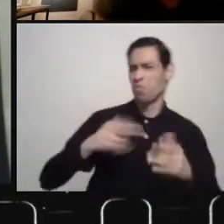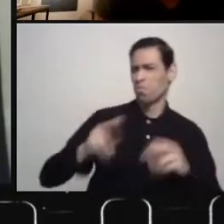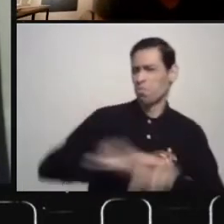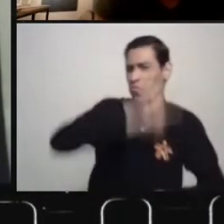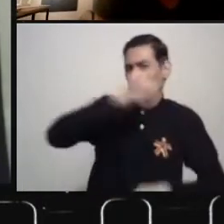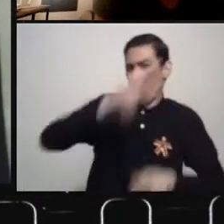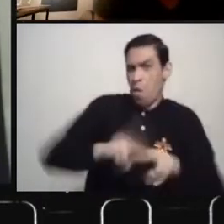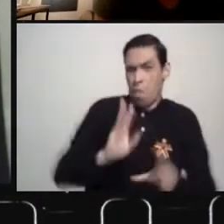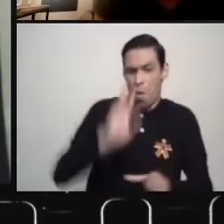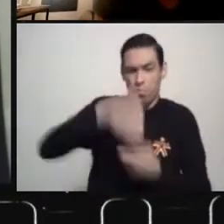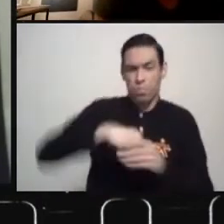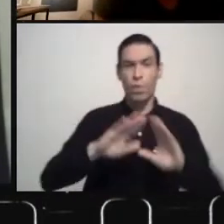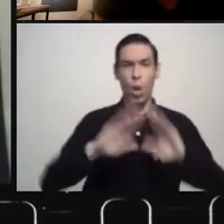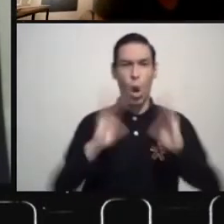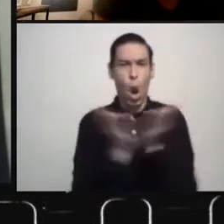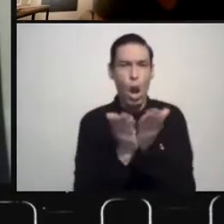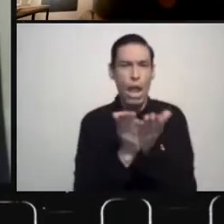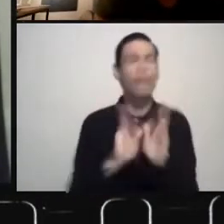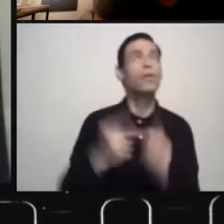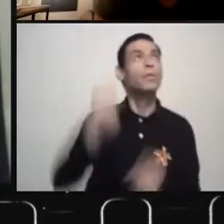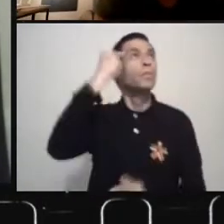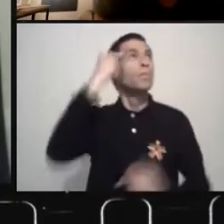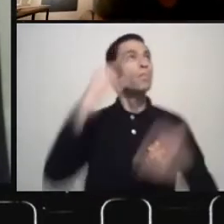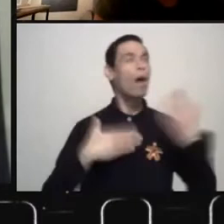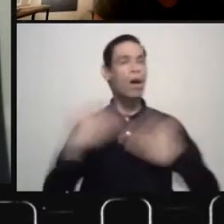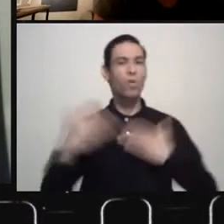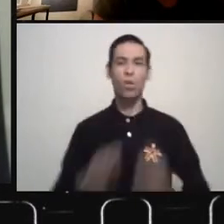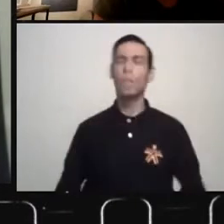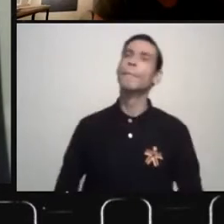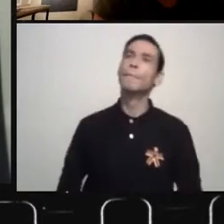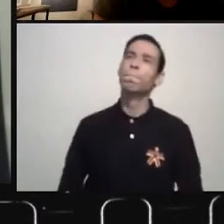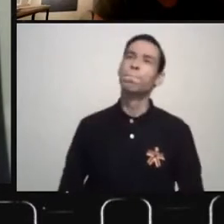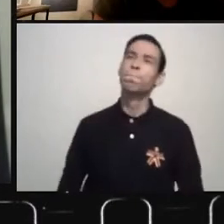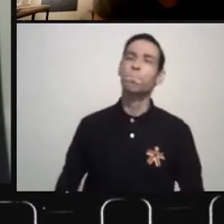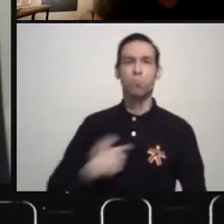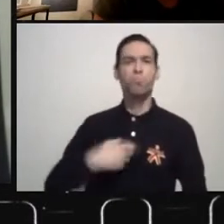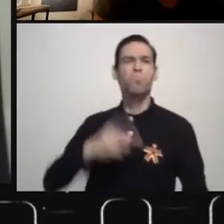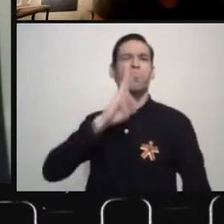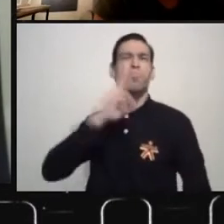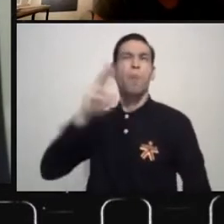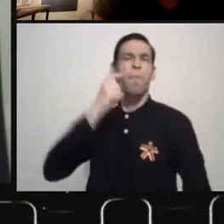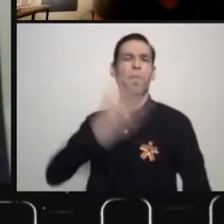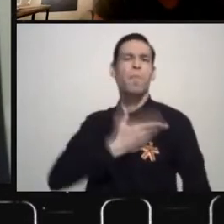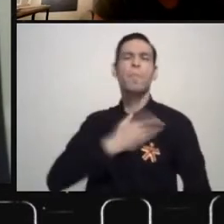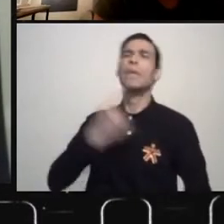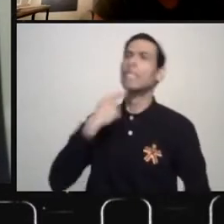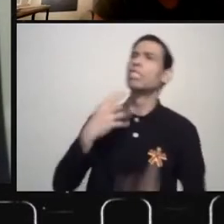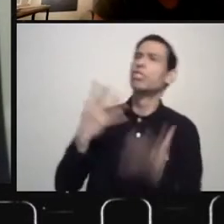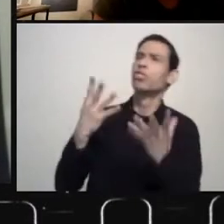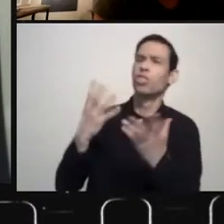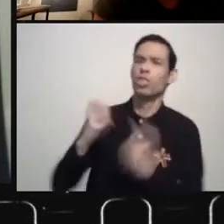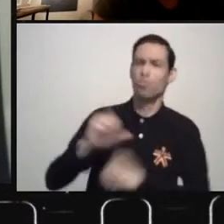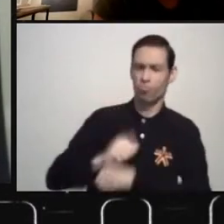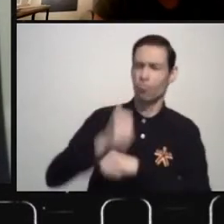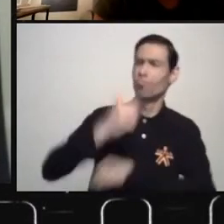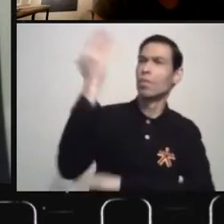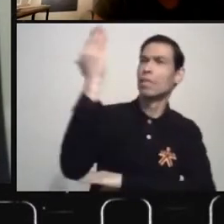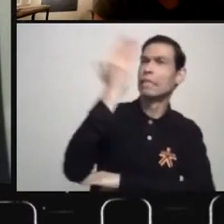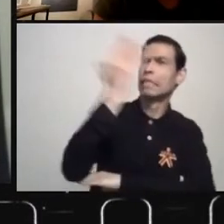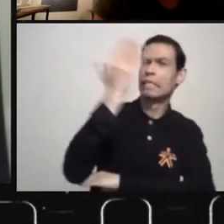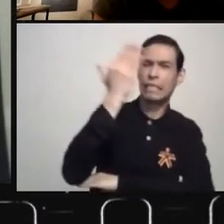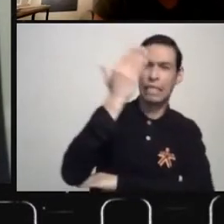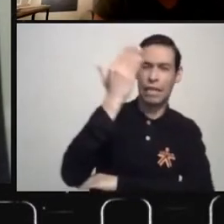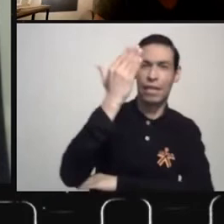en algún momento, pero nunca había pensado en eso. Y yo les dije, pues, ¿saben qué? Yo quiero hacer cine. Y realmente lo supe porque hice un corto